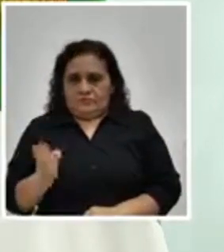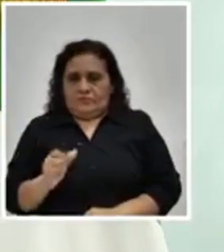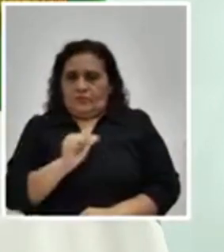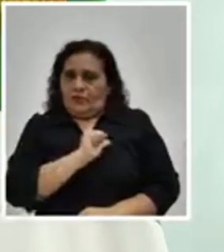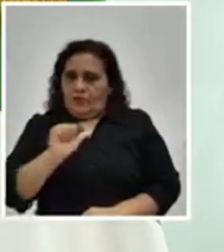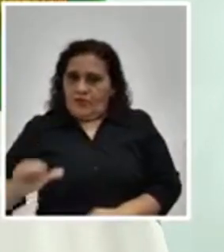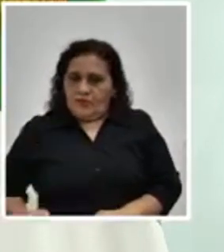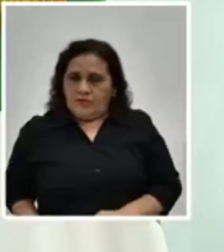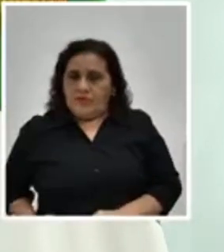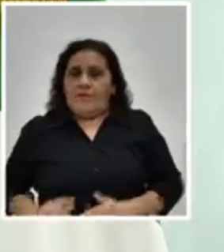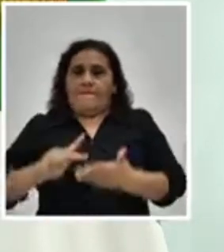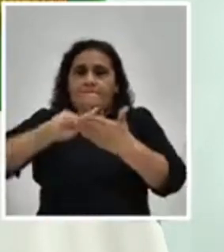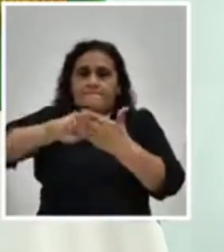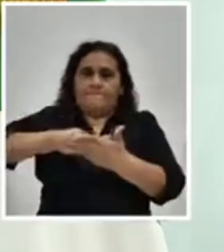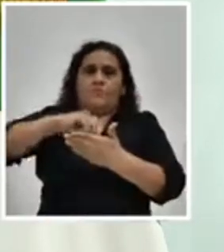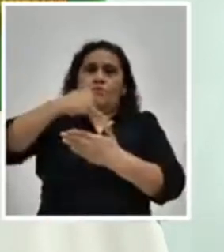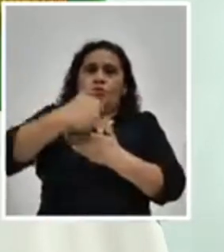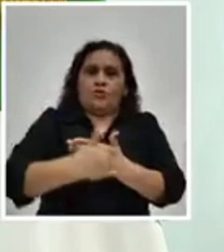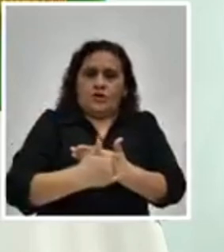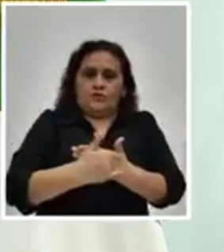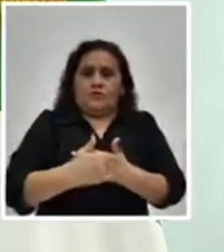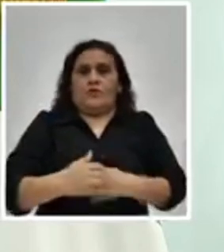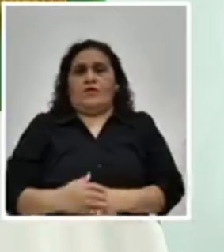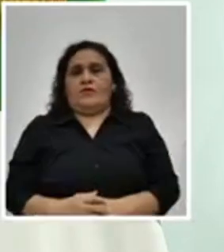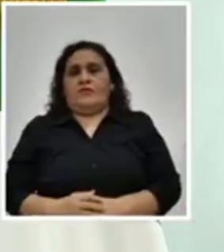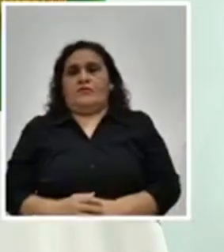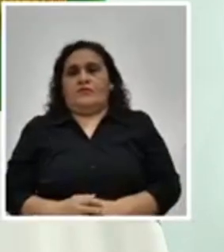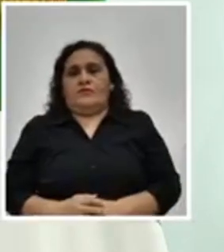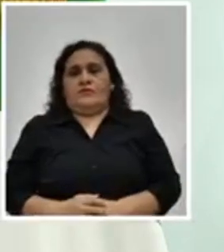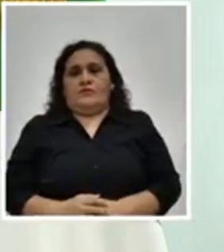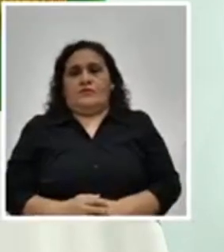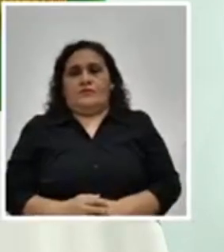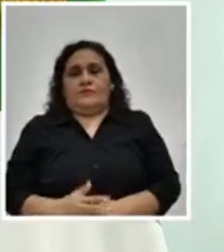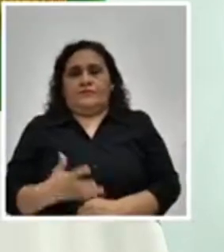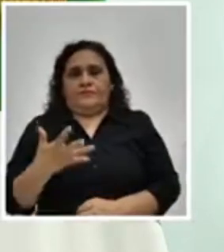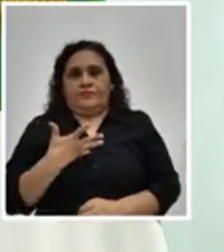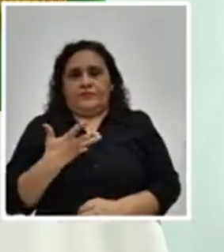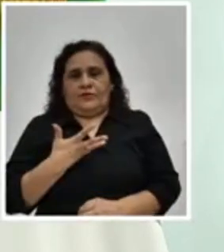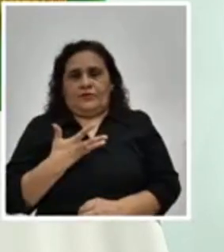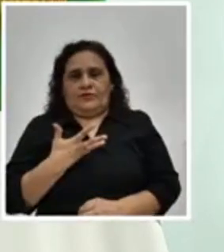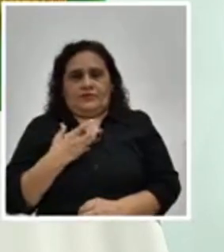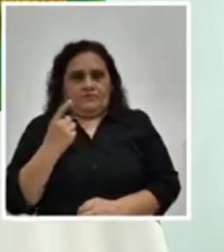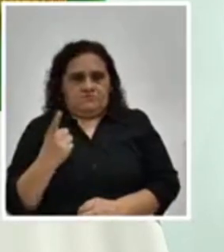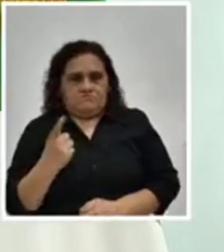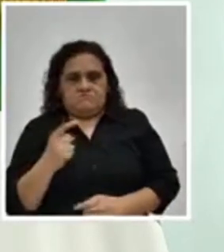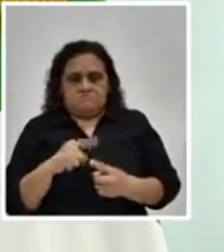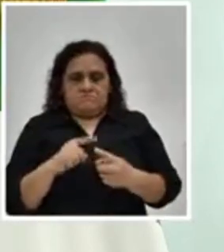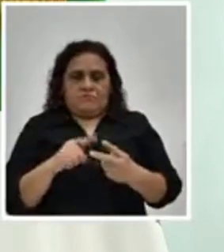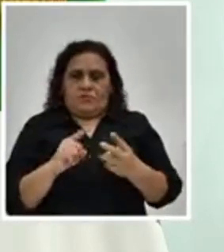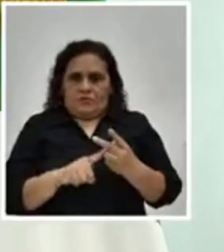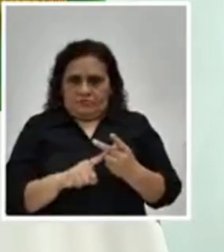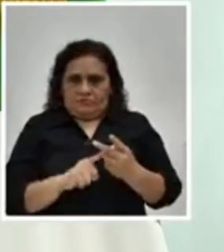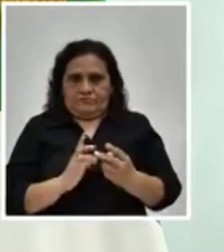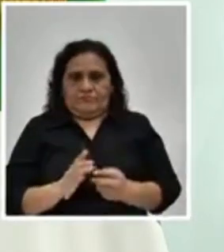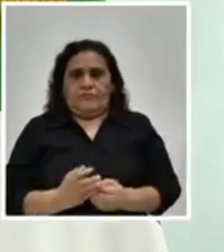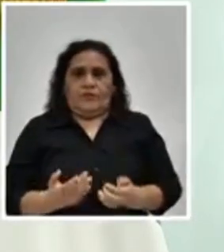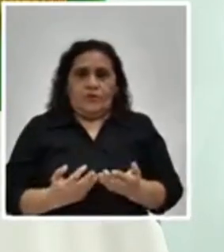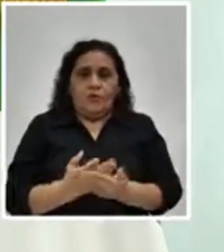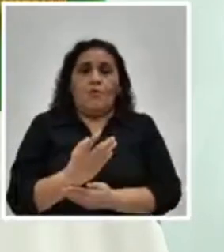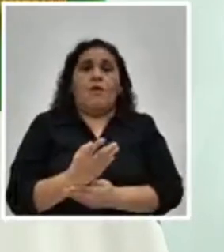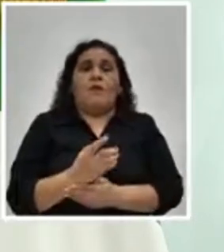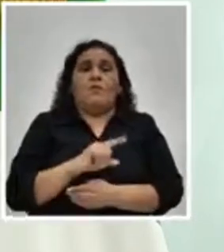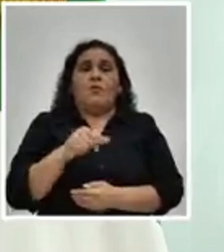a cabo el proyecto, el cual cuenta con las siguientes características: nueva